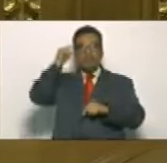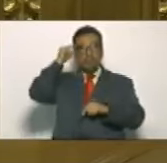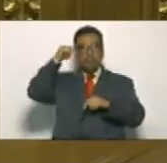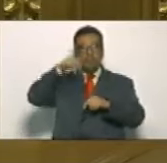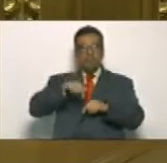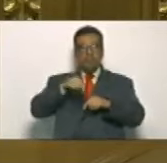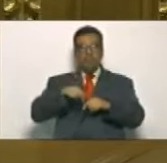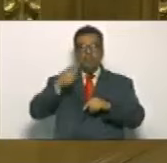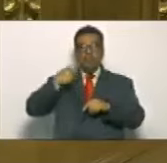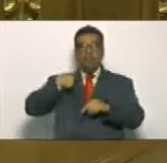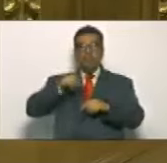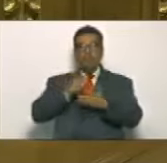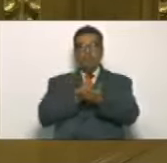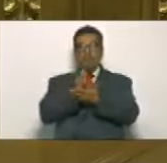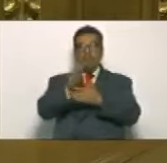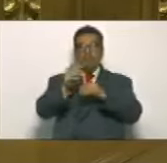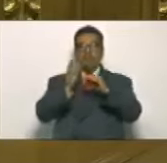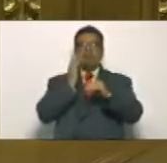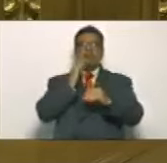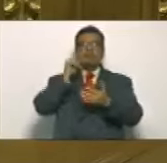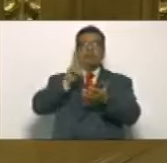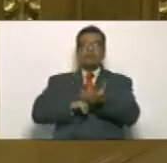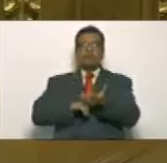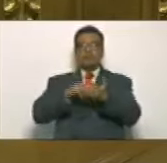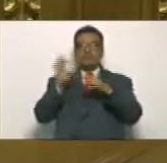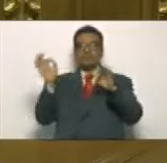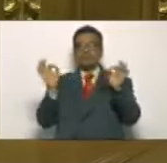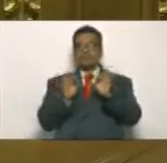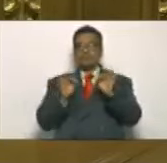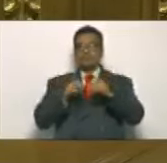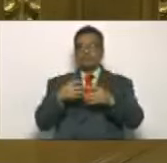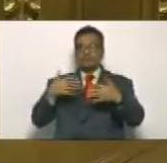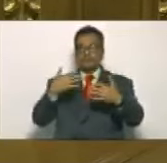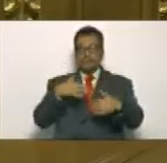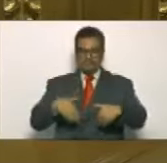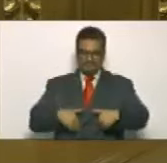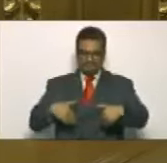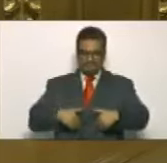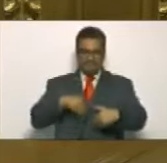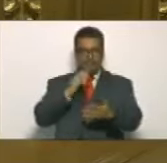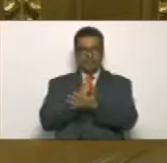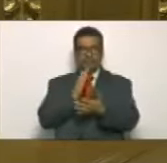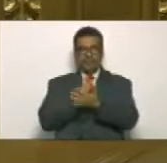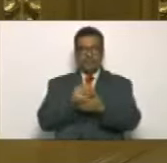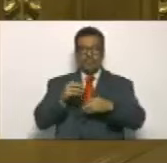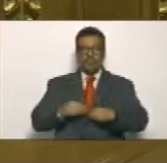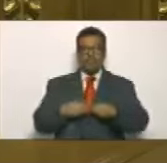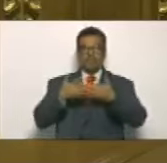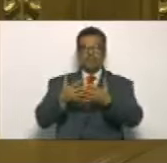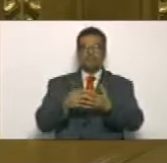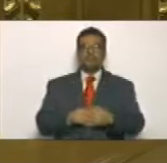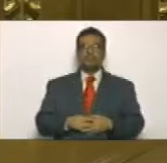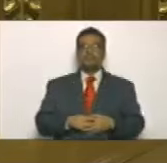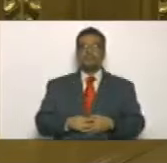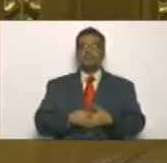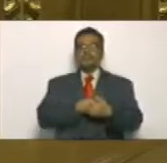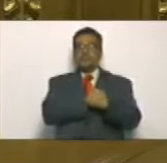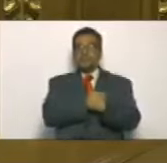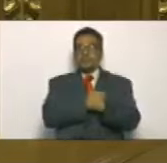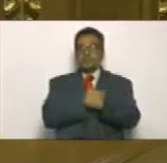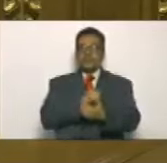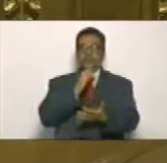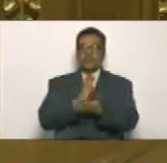seguimos nosotros el ejemplo, no aceptar ningún chantaje, luchar siempre con el espíritu y con el amor